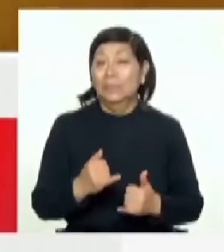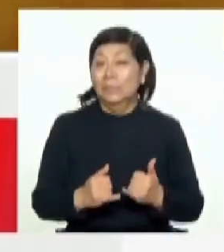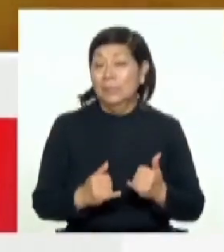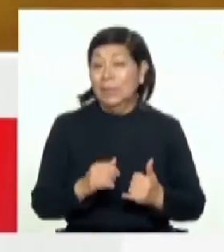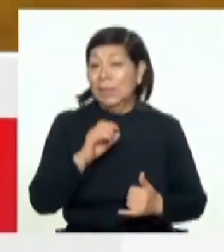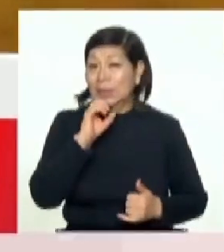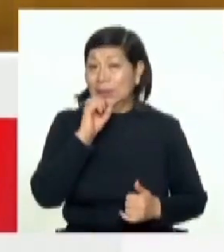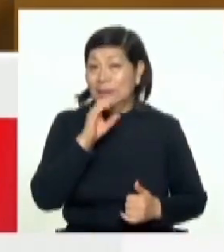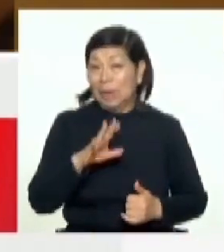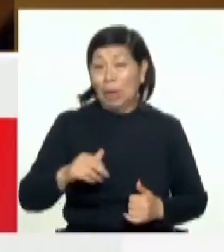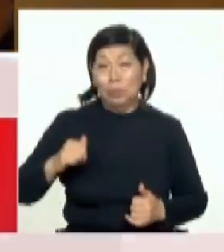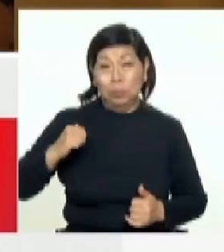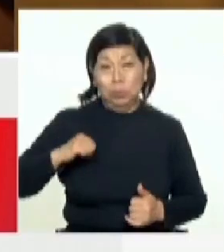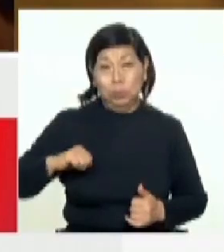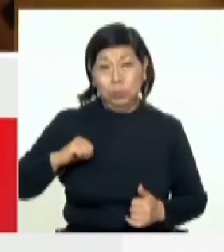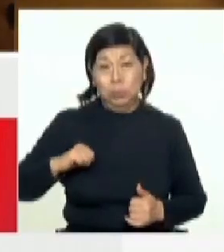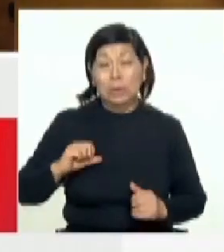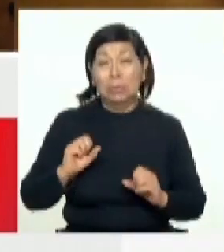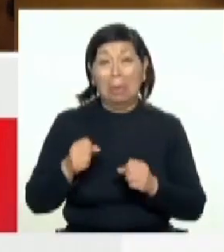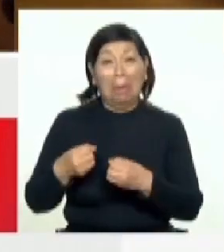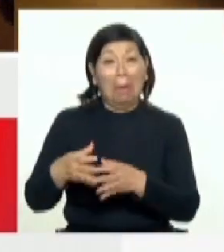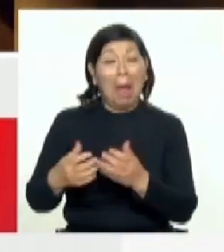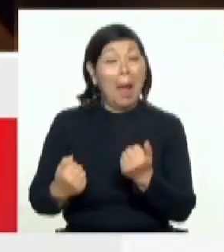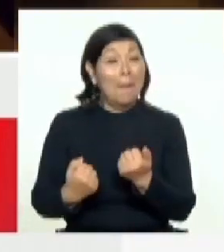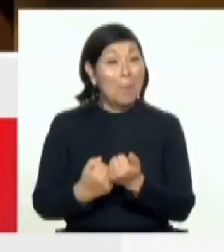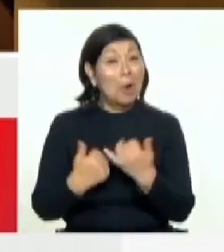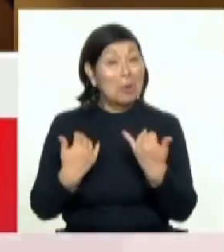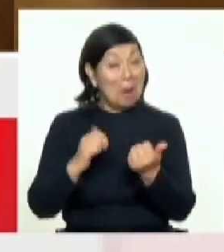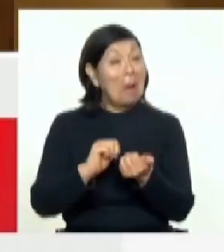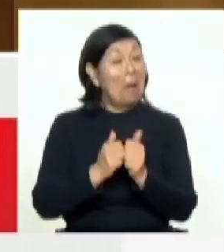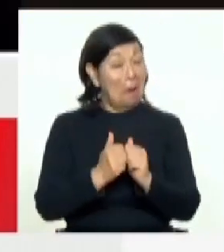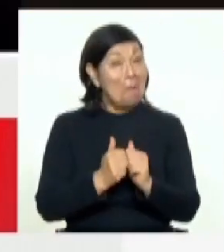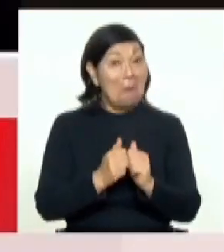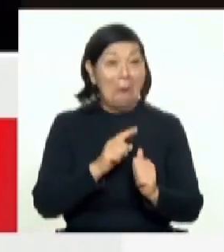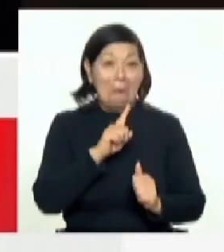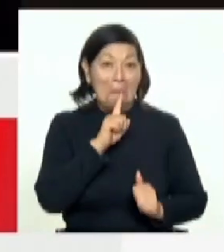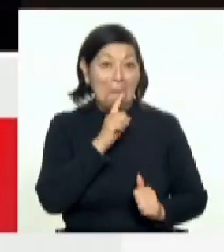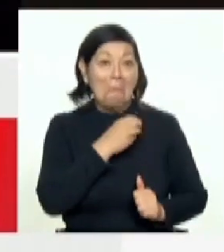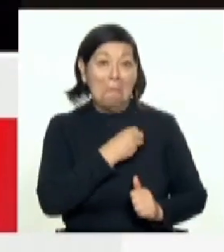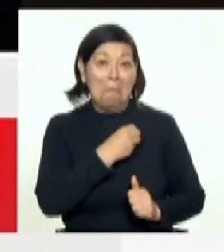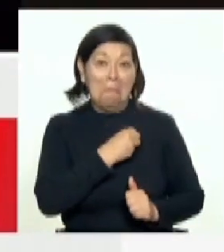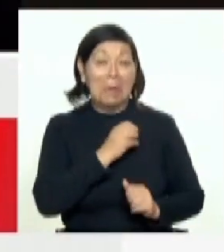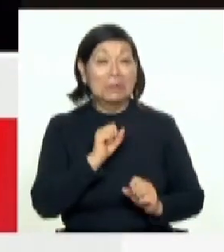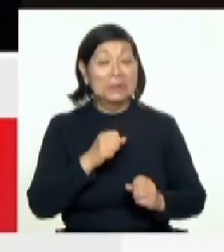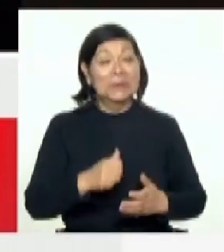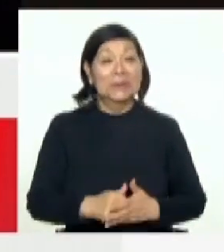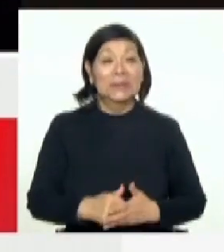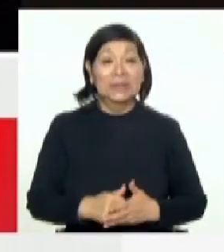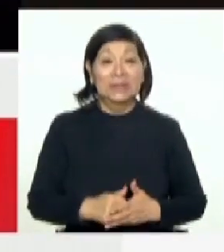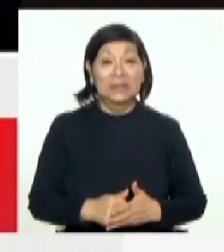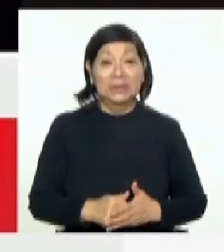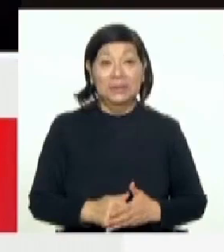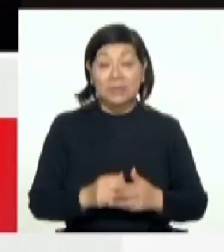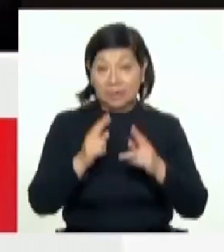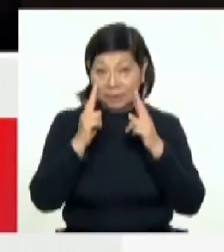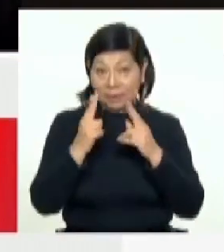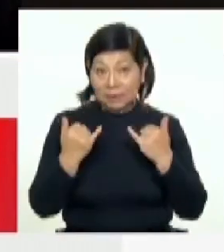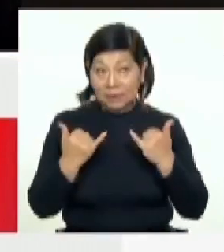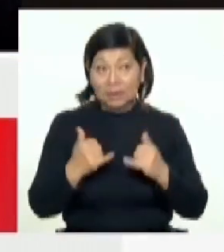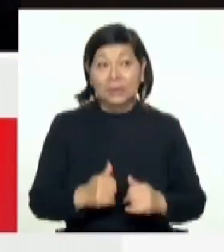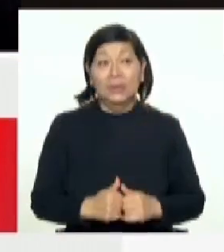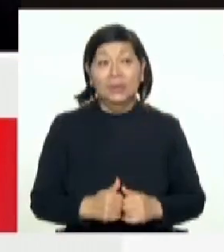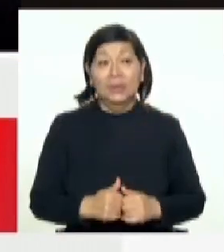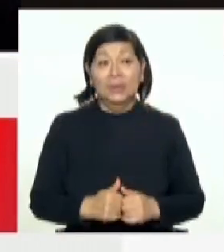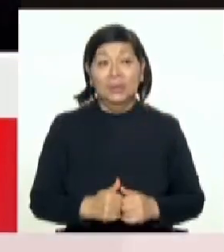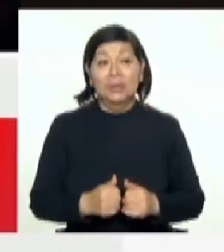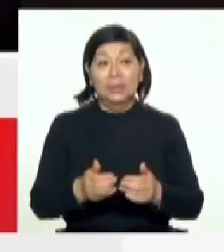ustedes señalaban de que la municipalidad los había abandonado, pero esto ha cambiado e incluso ya me dicen que va a recibir un pequeño homenaje esta mañana, que hoy día